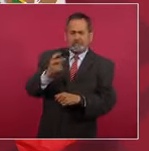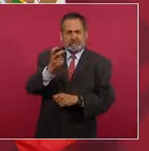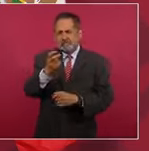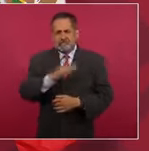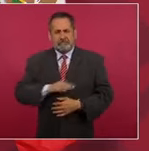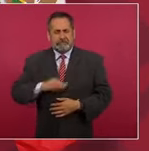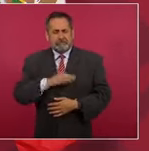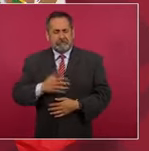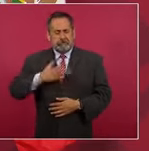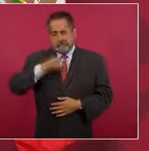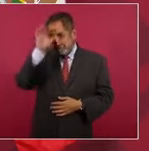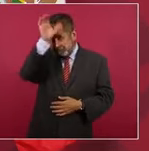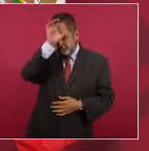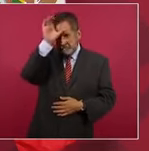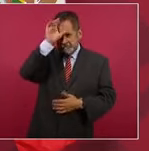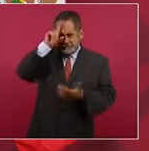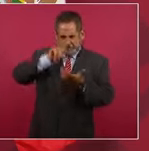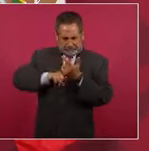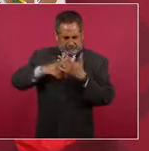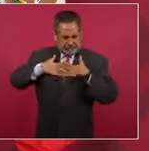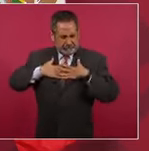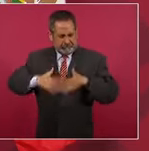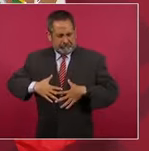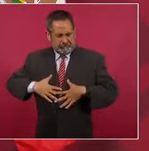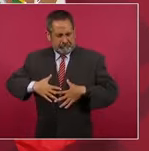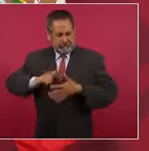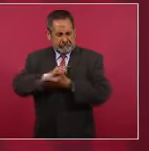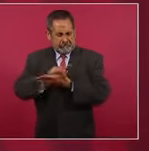con nuestra conciencia, con nuestro tribunal